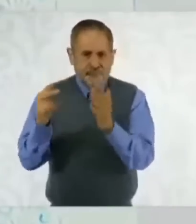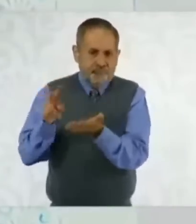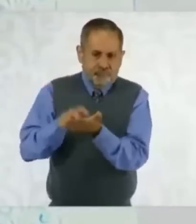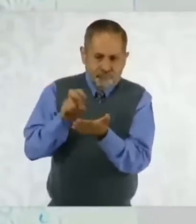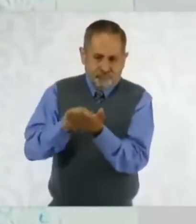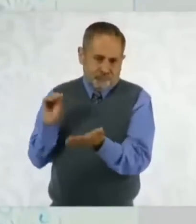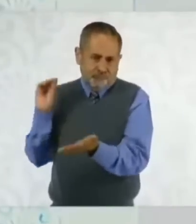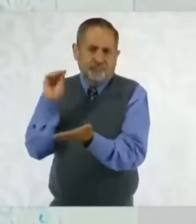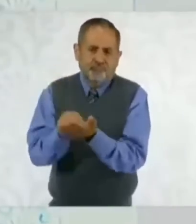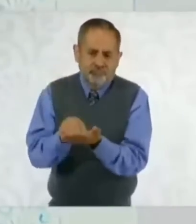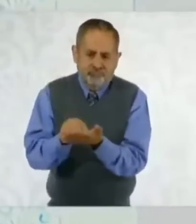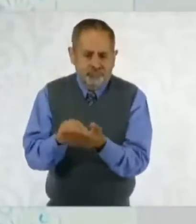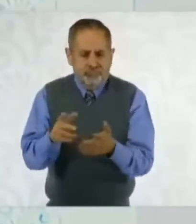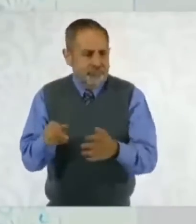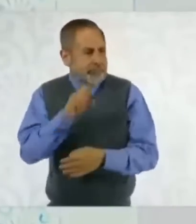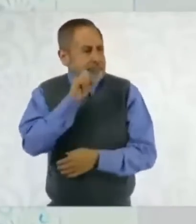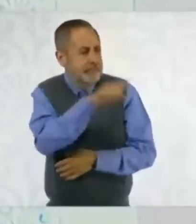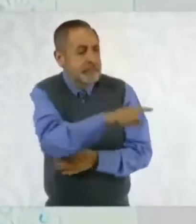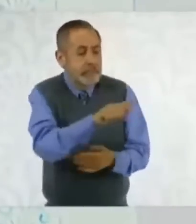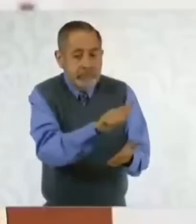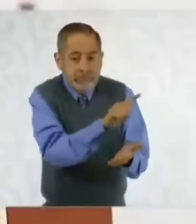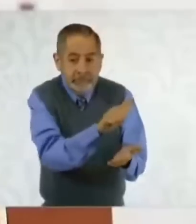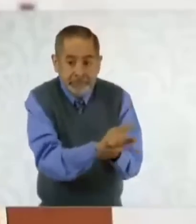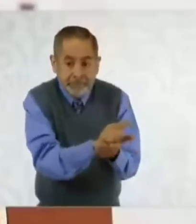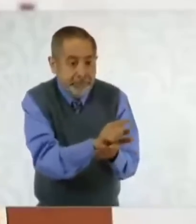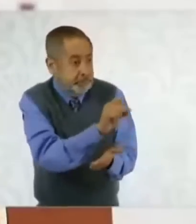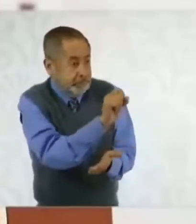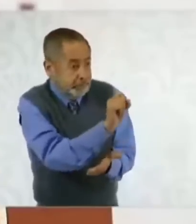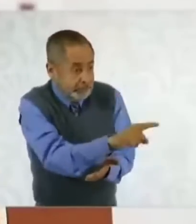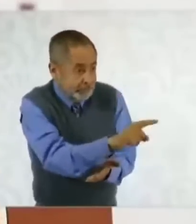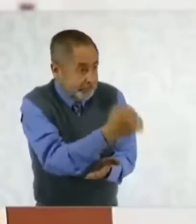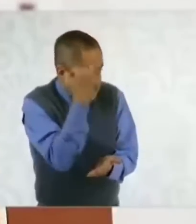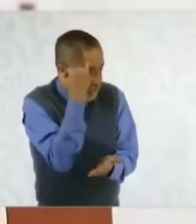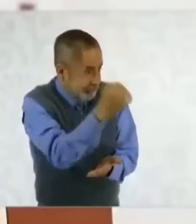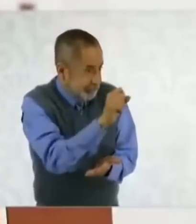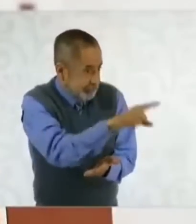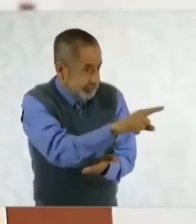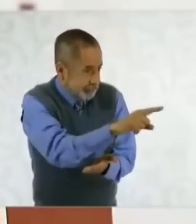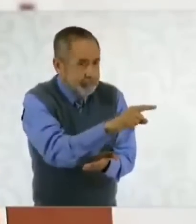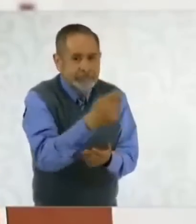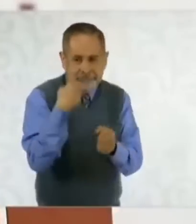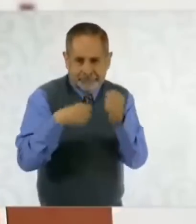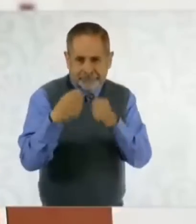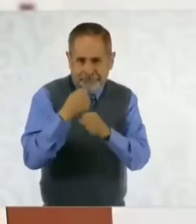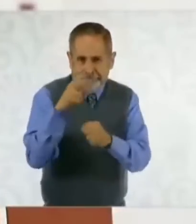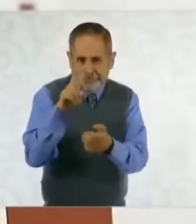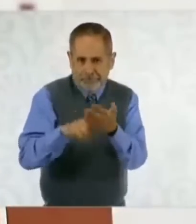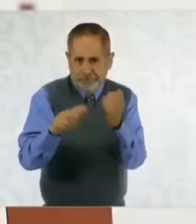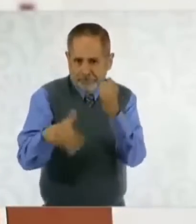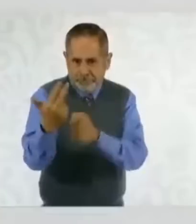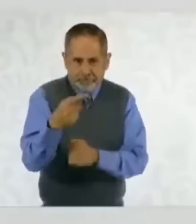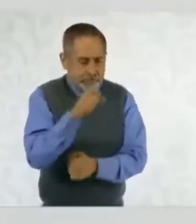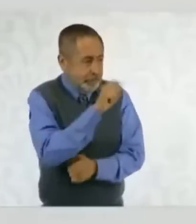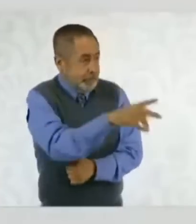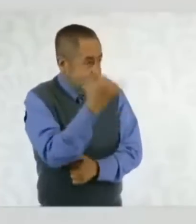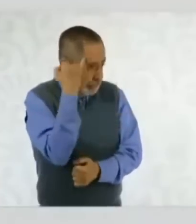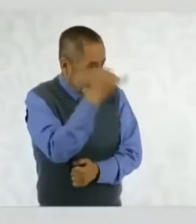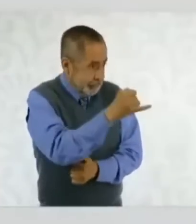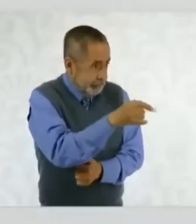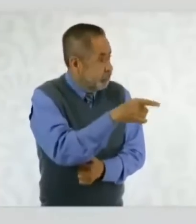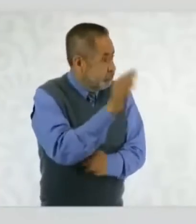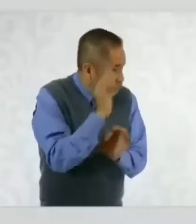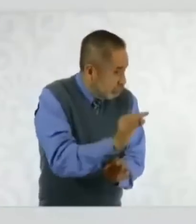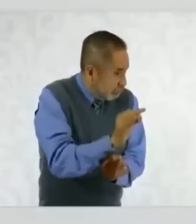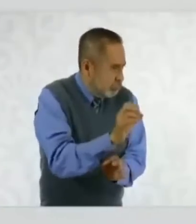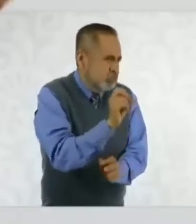en este marco de algo que ellos propusieron en el 2013. Fíjense la